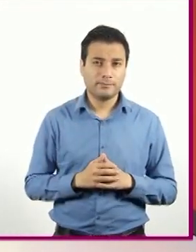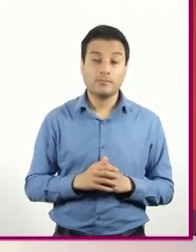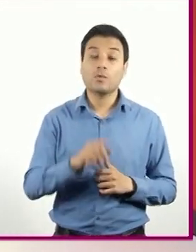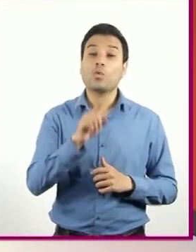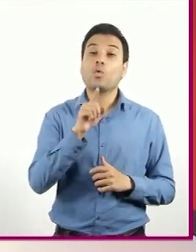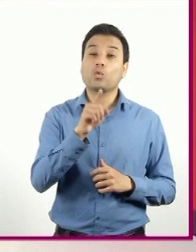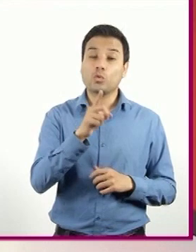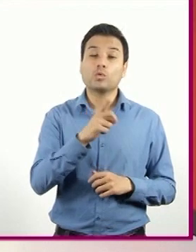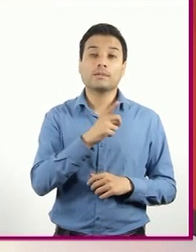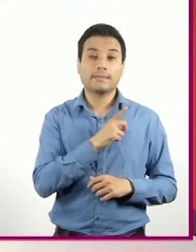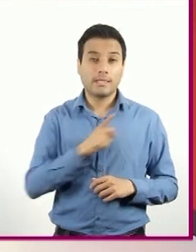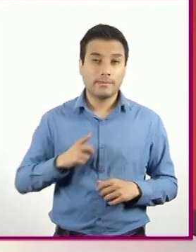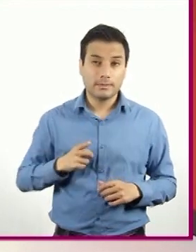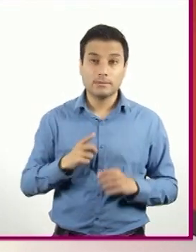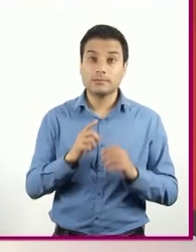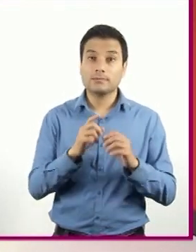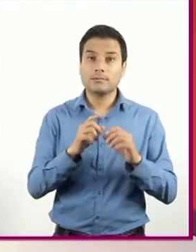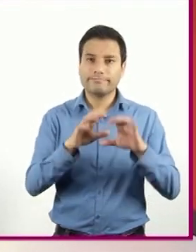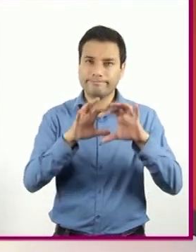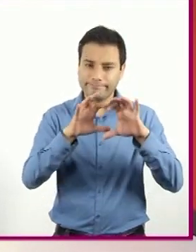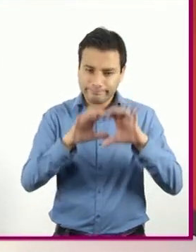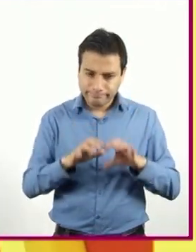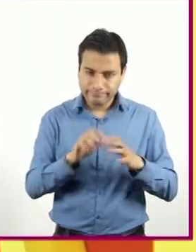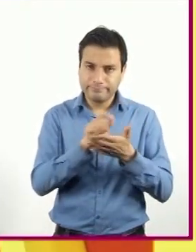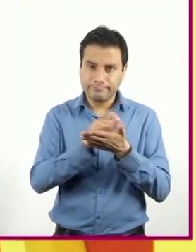ser proporcionada en forma verídica.